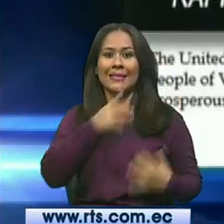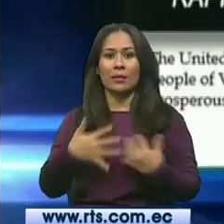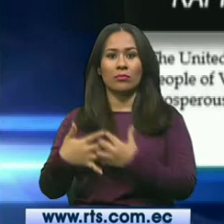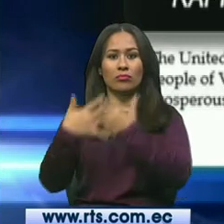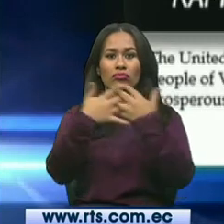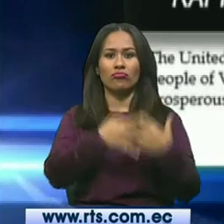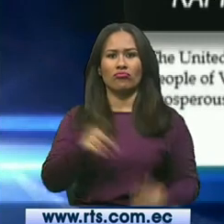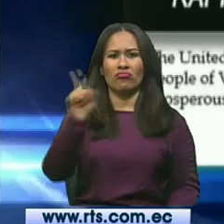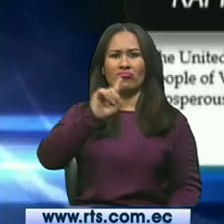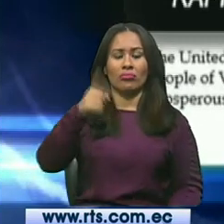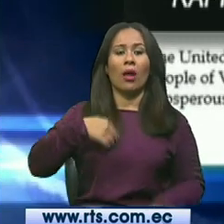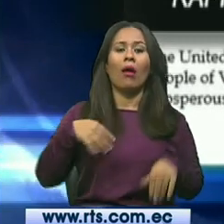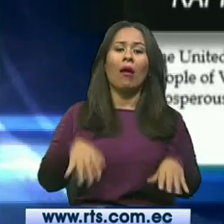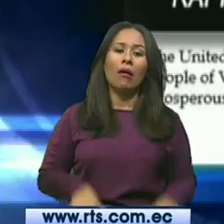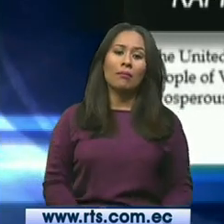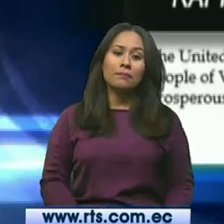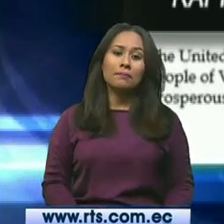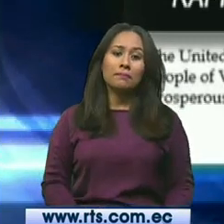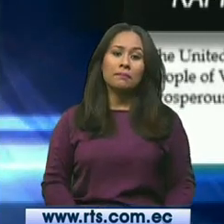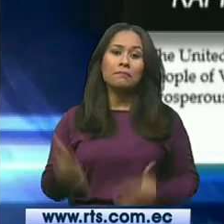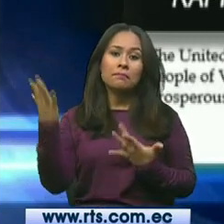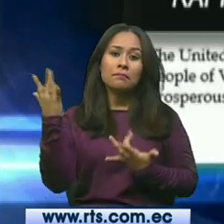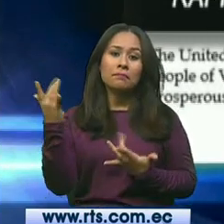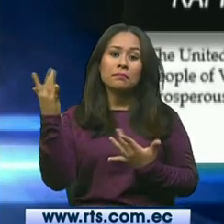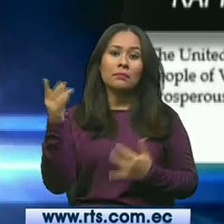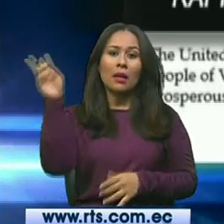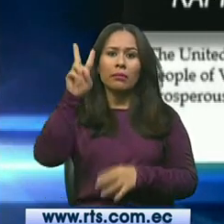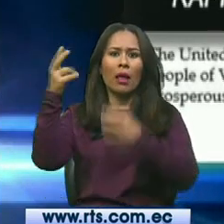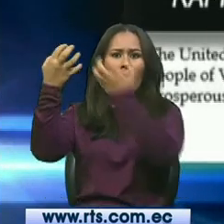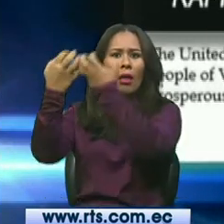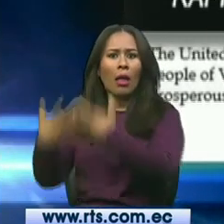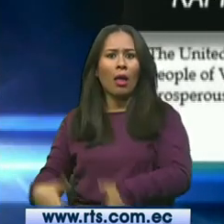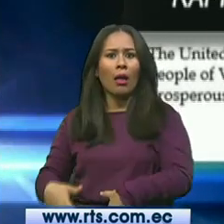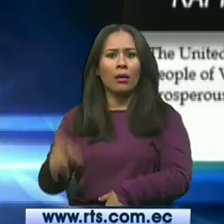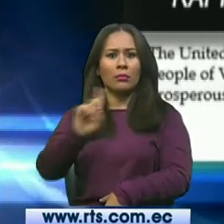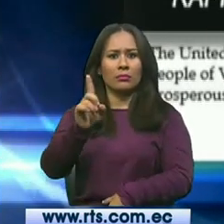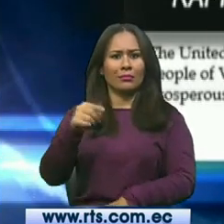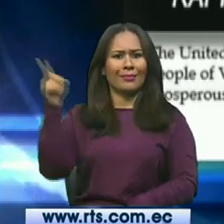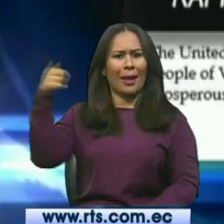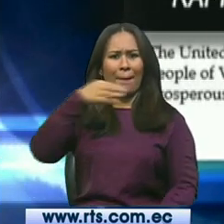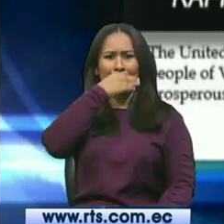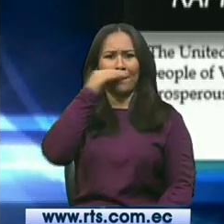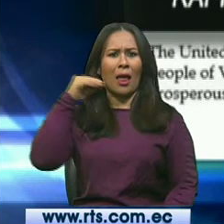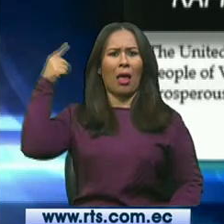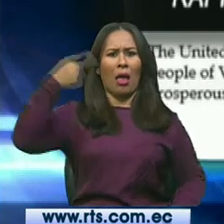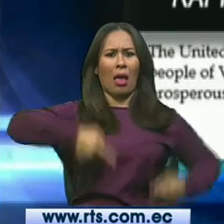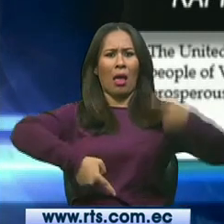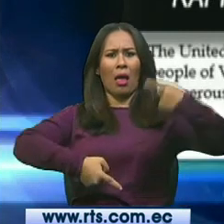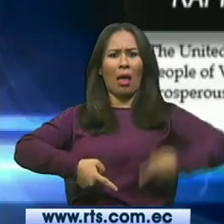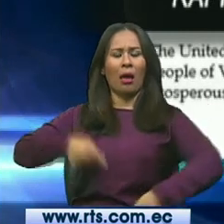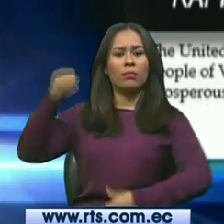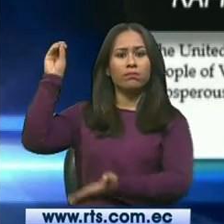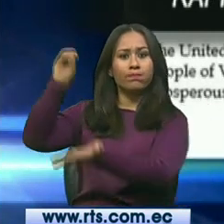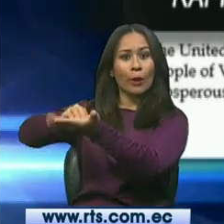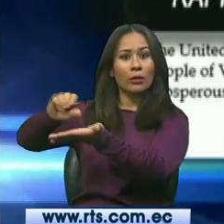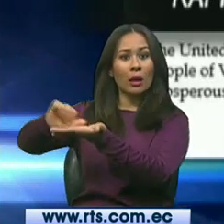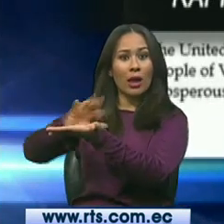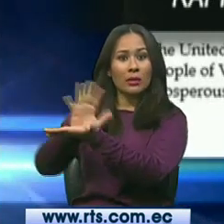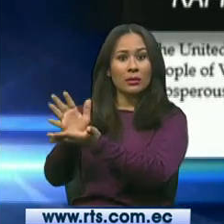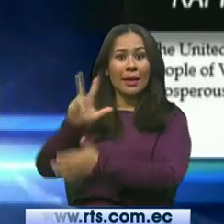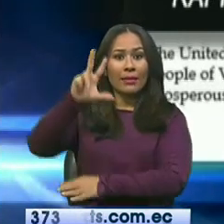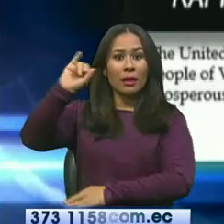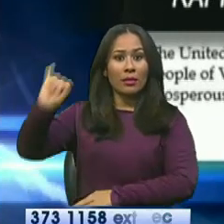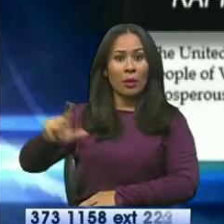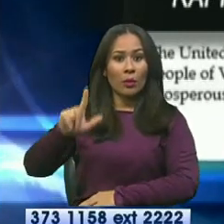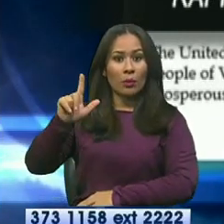Estados Unidos no se quedará parado mientras Venezuela se desmorona. Si el régimen de Maduro impone su asamblea constituyente el 30 de